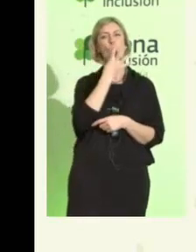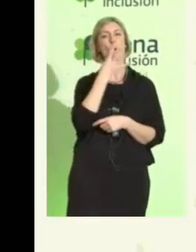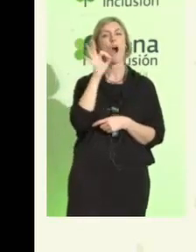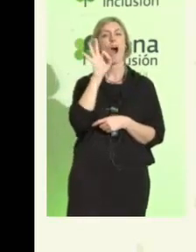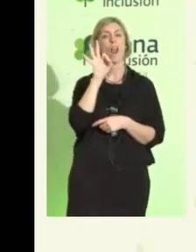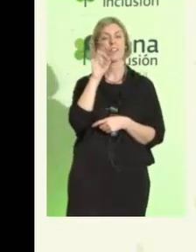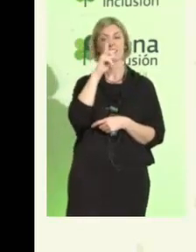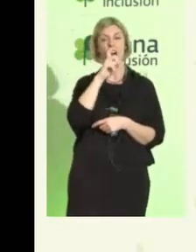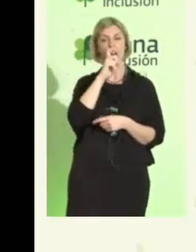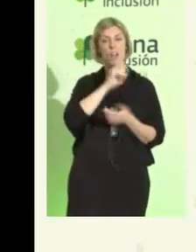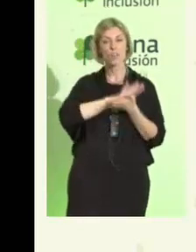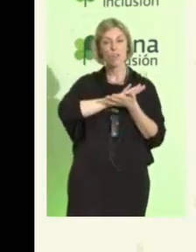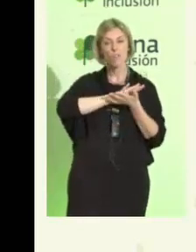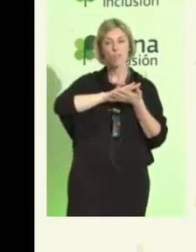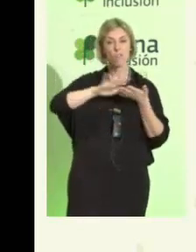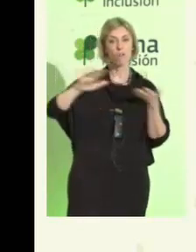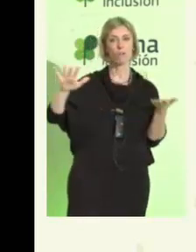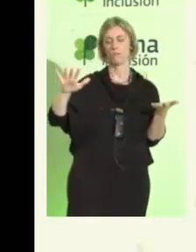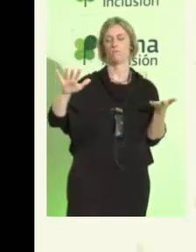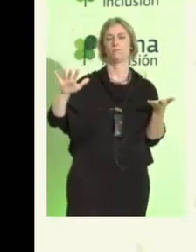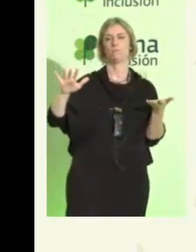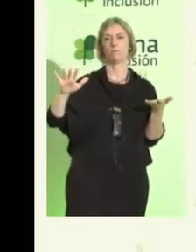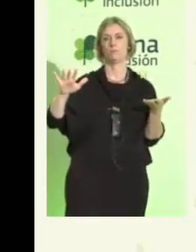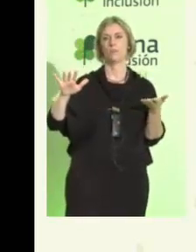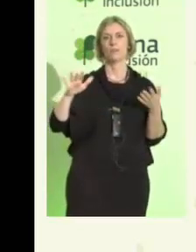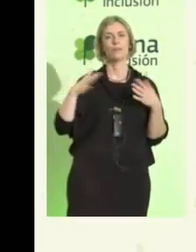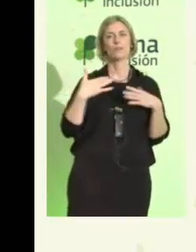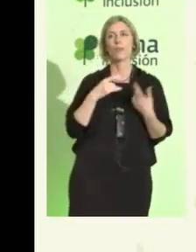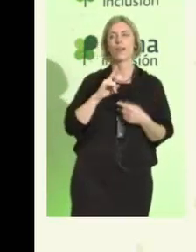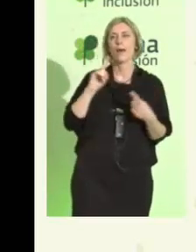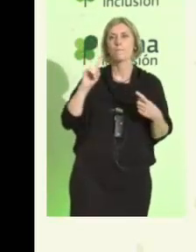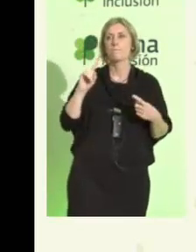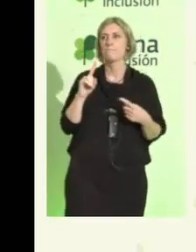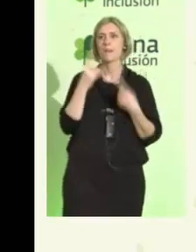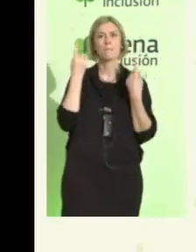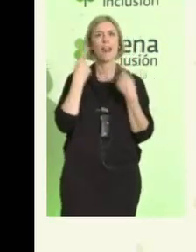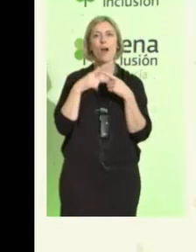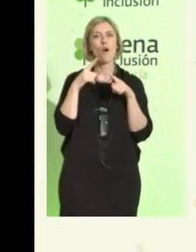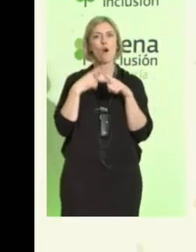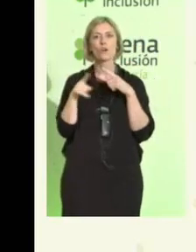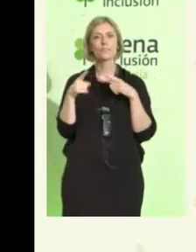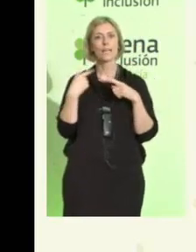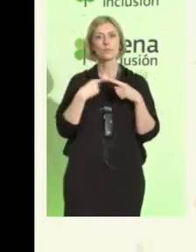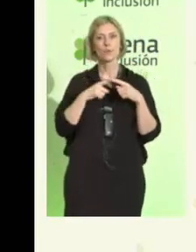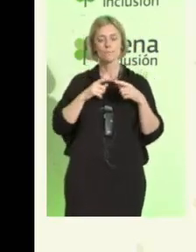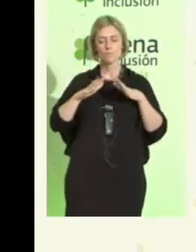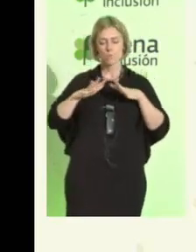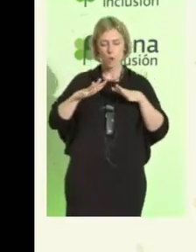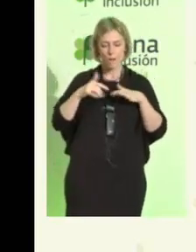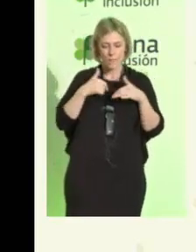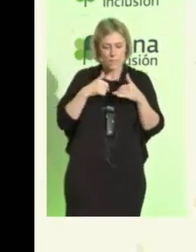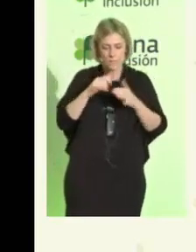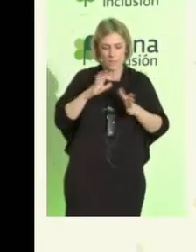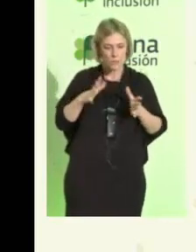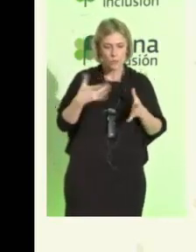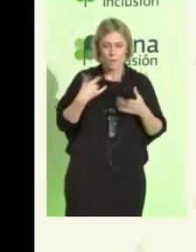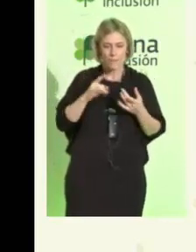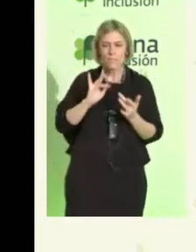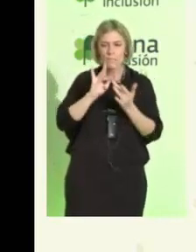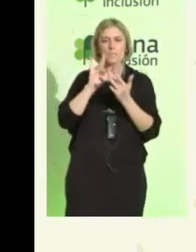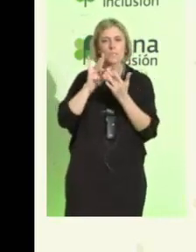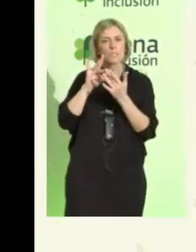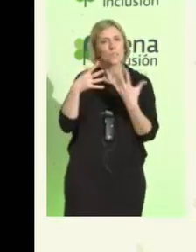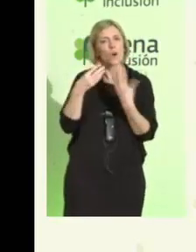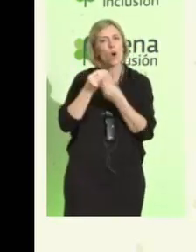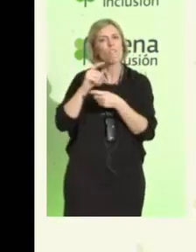Y aún así la cosa que más te mueve es volver a reconectar con ellos. O sea, era algo que ella había llevado en su